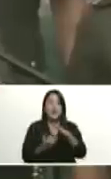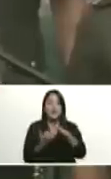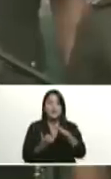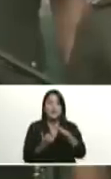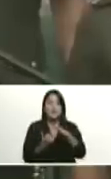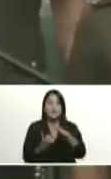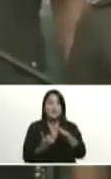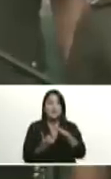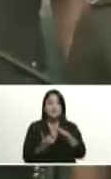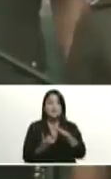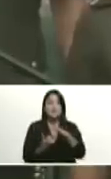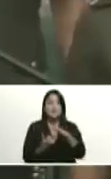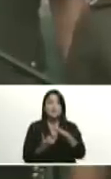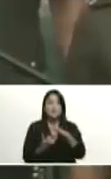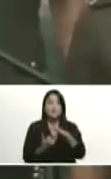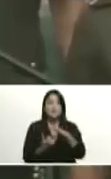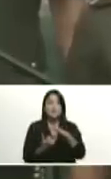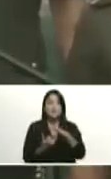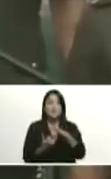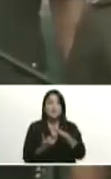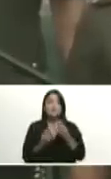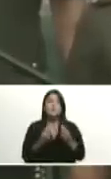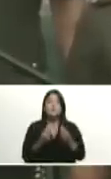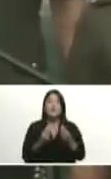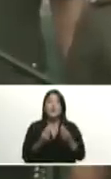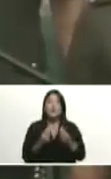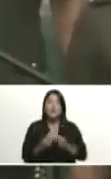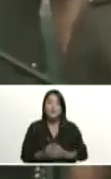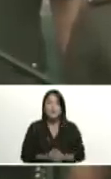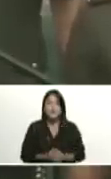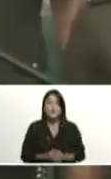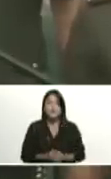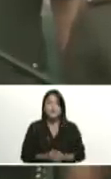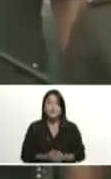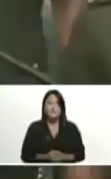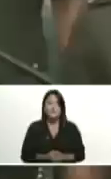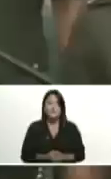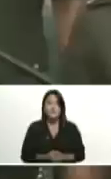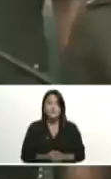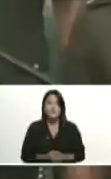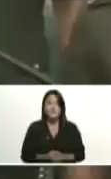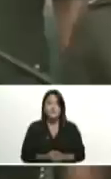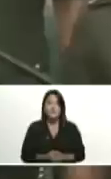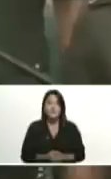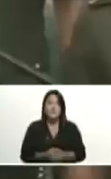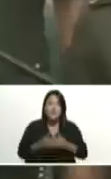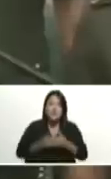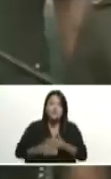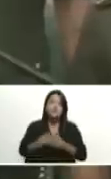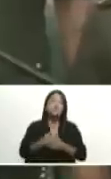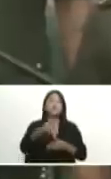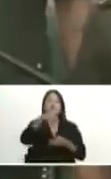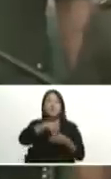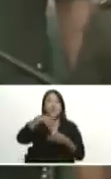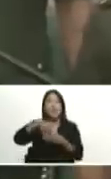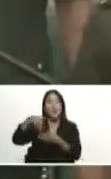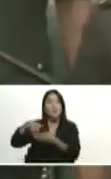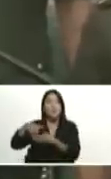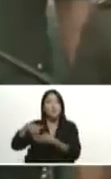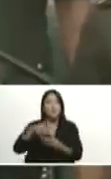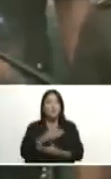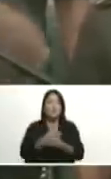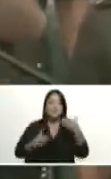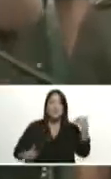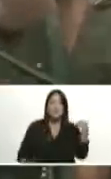que cifra sus aspiraciones en la ejecución de unos comicios electorales presidenciales